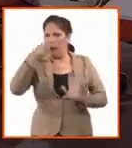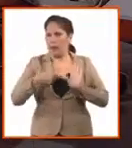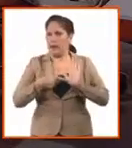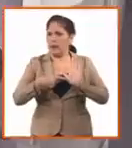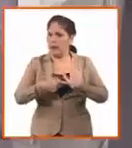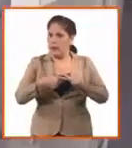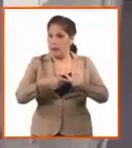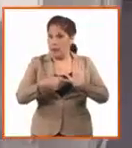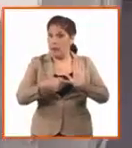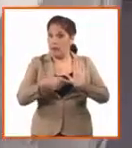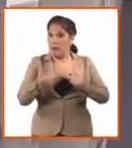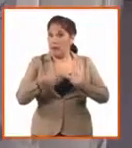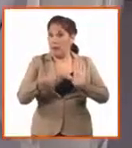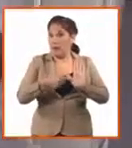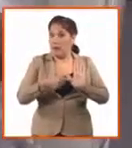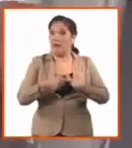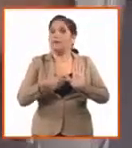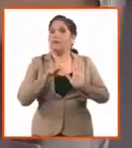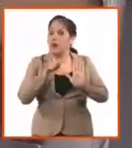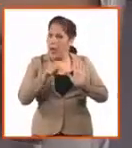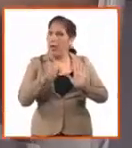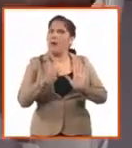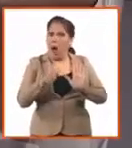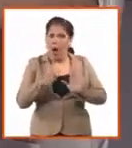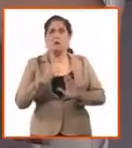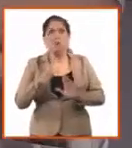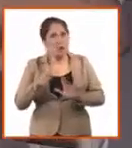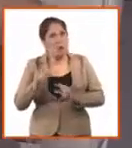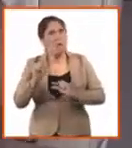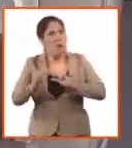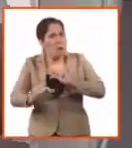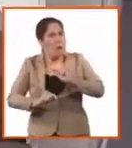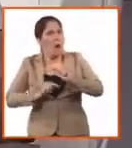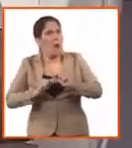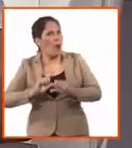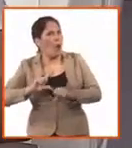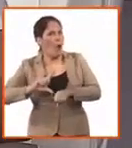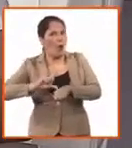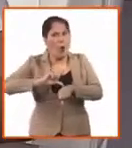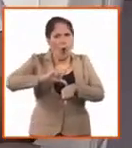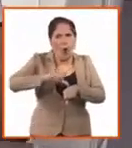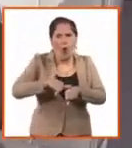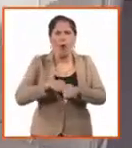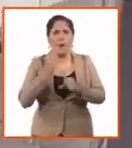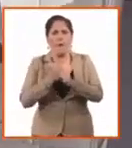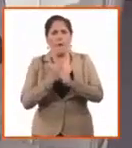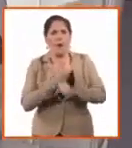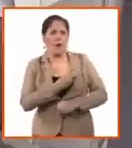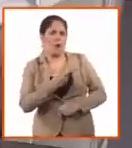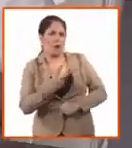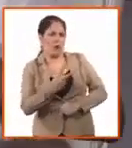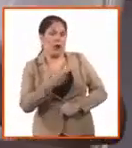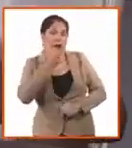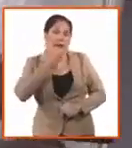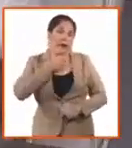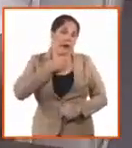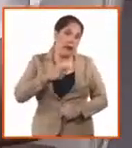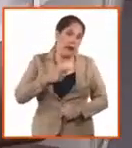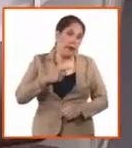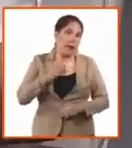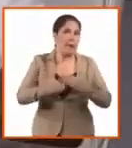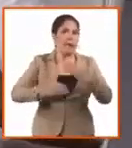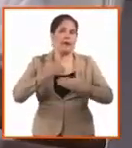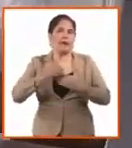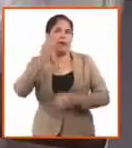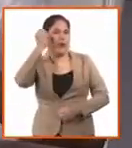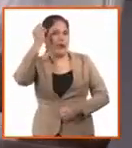govern que dirigía la industria liviana y empezó a empezaron a generalizar lo hacía todo excepto lo mismo podemos decir por ejemplo con todo el proceso